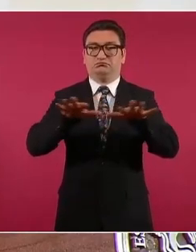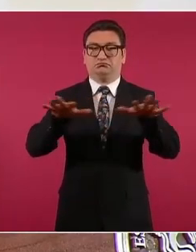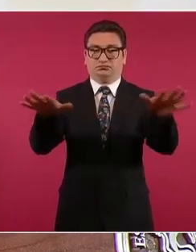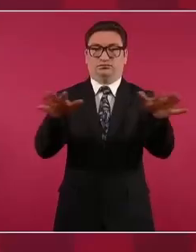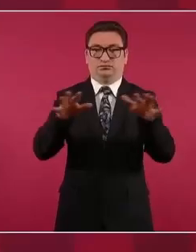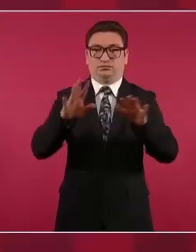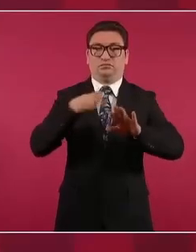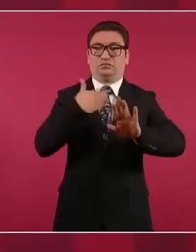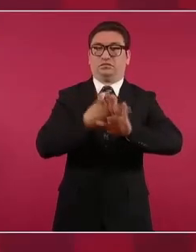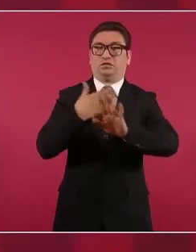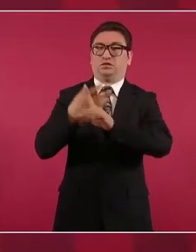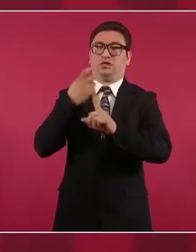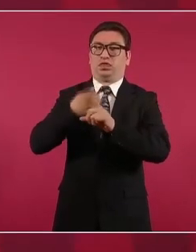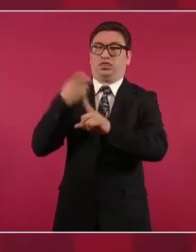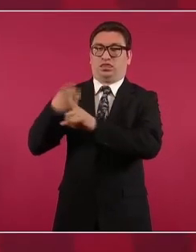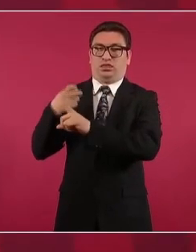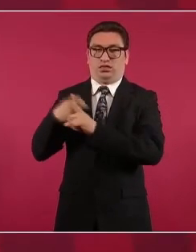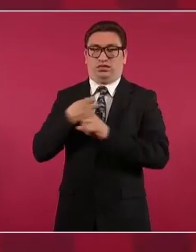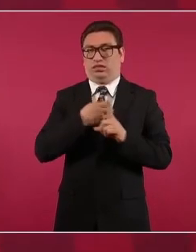de desprestigio